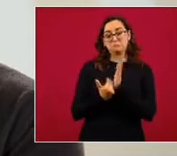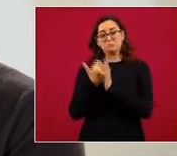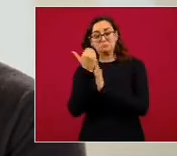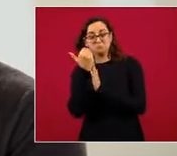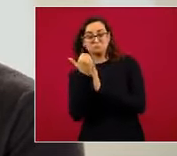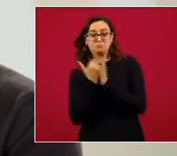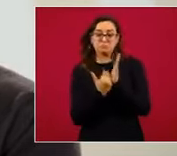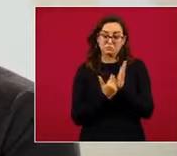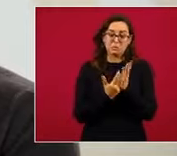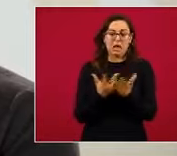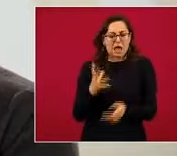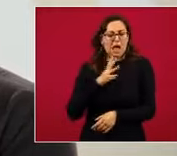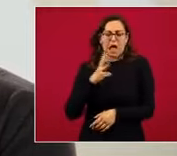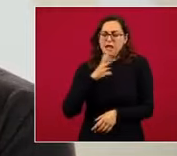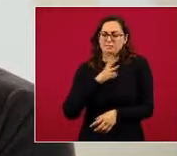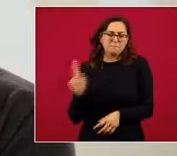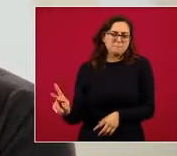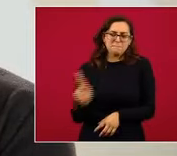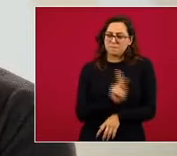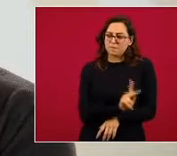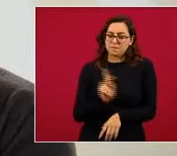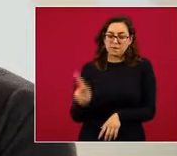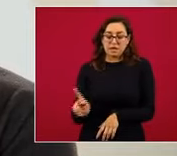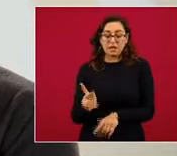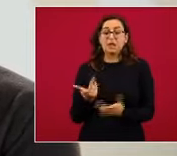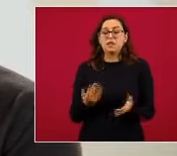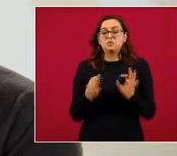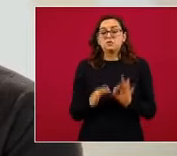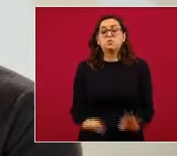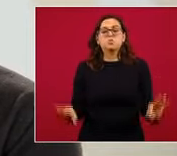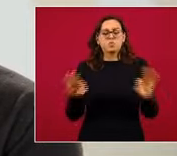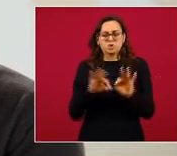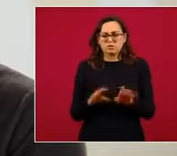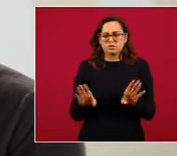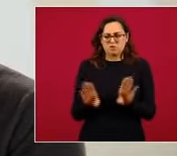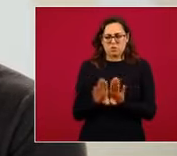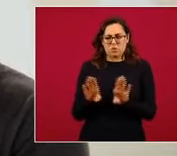estos vienen presentes. Aquí lo importante y lo que hay que recordarle a la